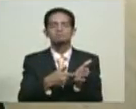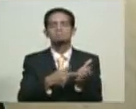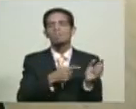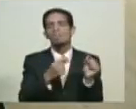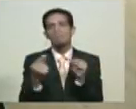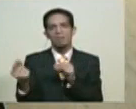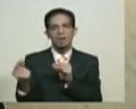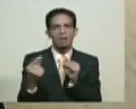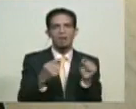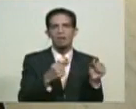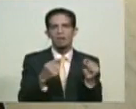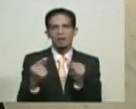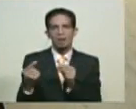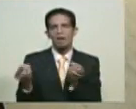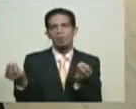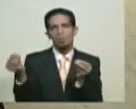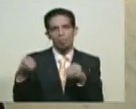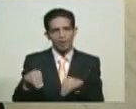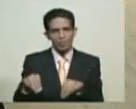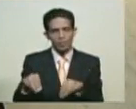renegociaciones, pero